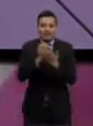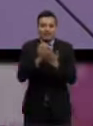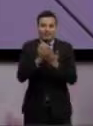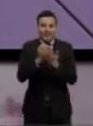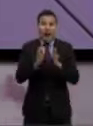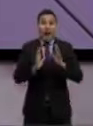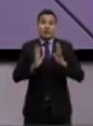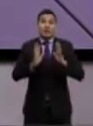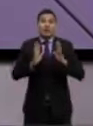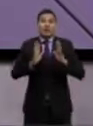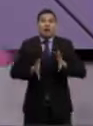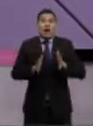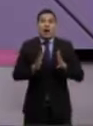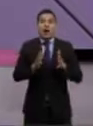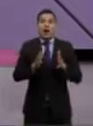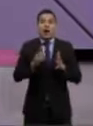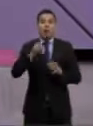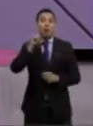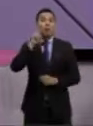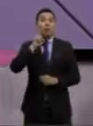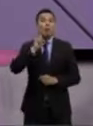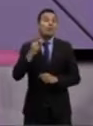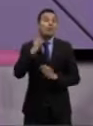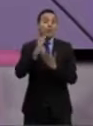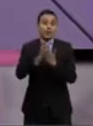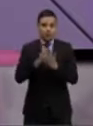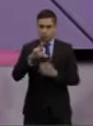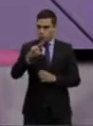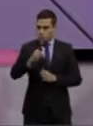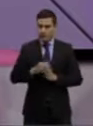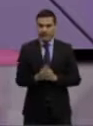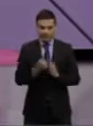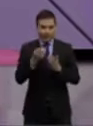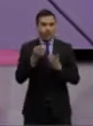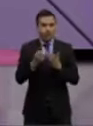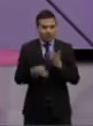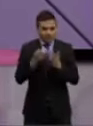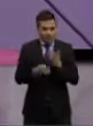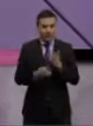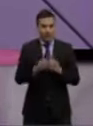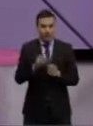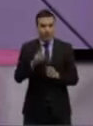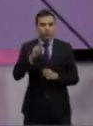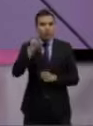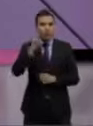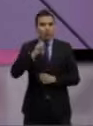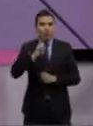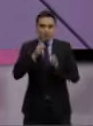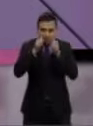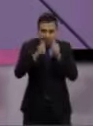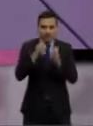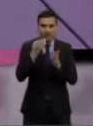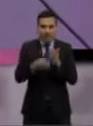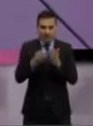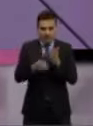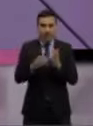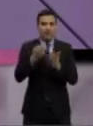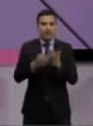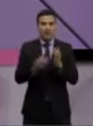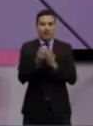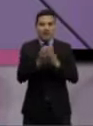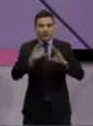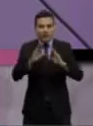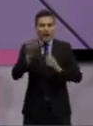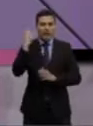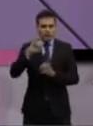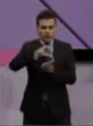voy a decir yo y me voy a ufanar de que estoy atendiendo. La cuestión está que no se está atendiendo en realidad el problema de las mujeres en nada, ni en capacitación. ¿Dónde están los